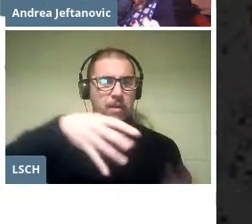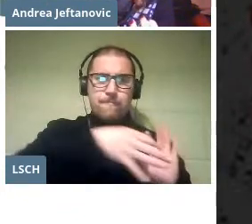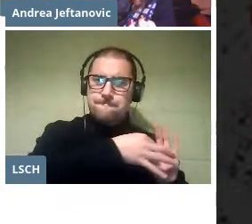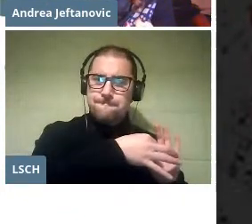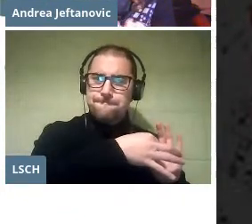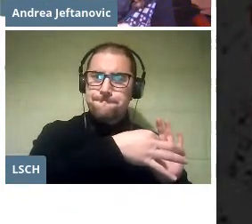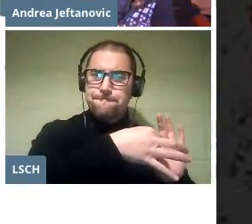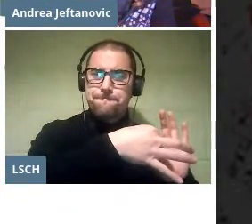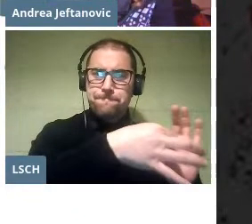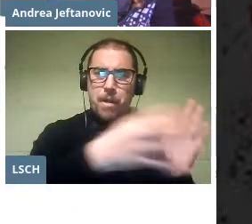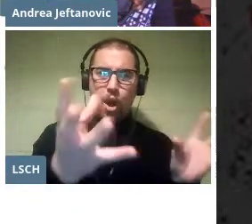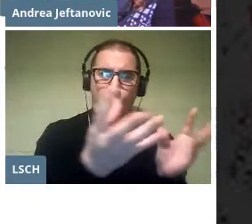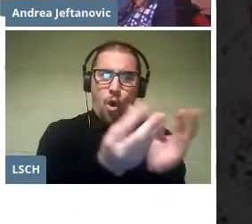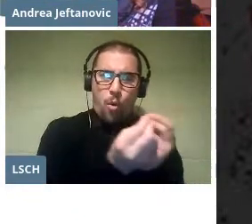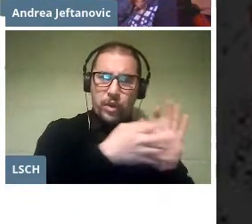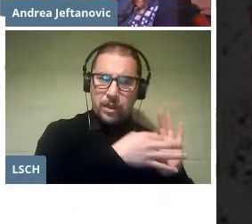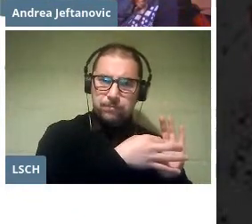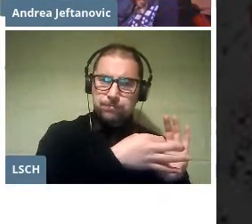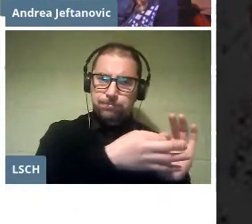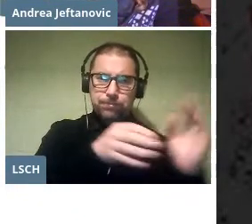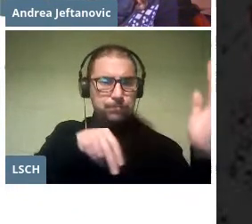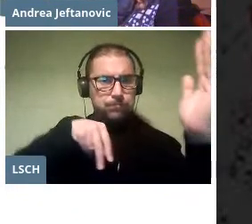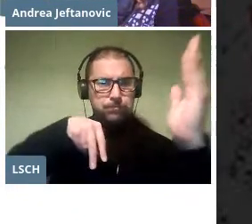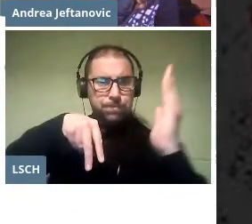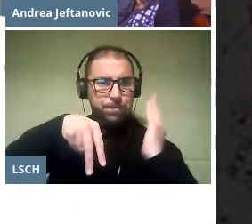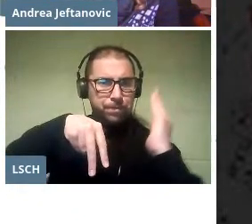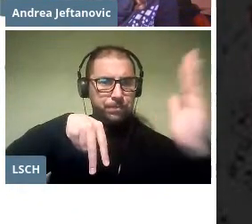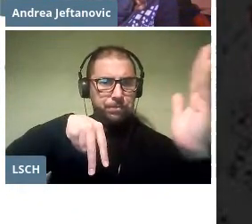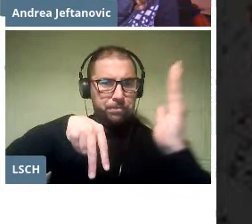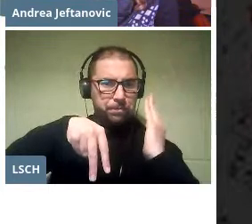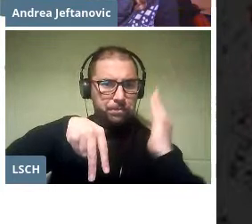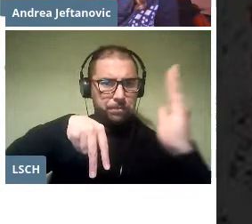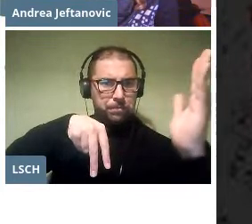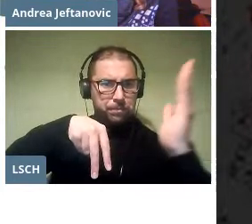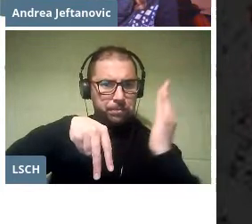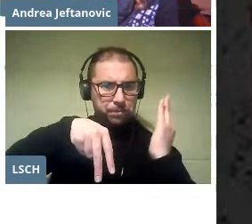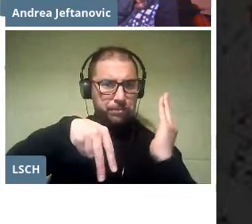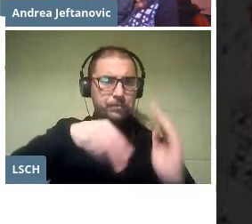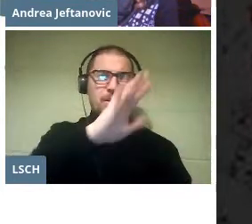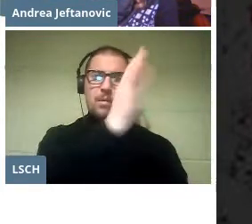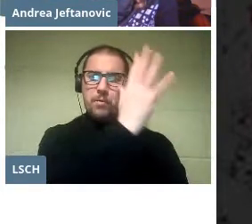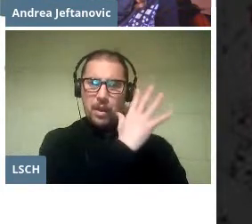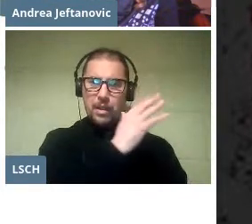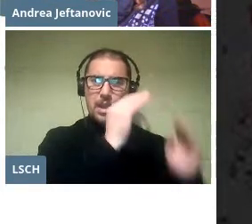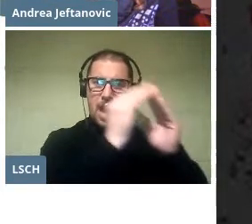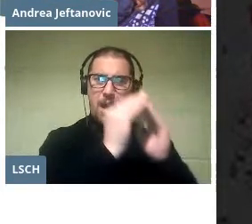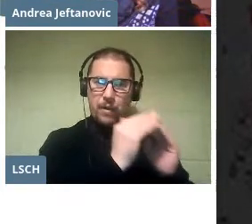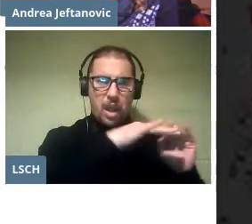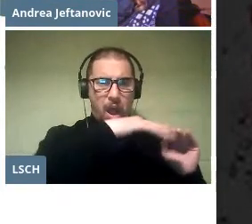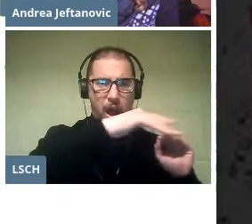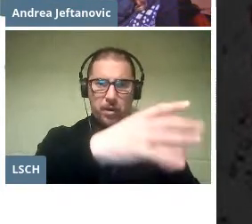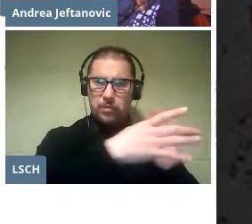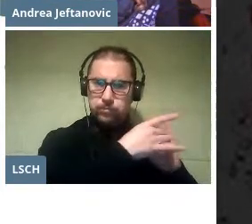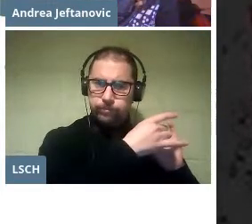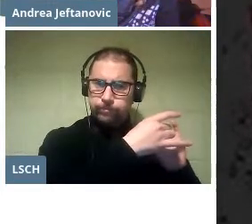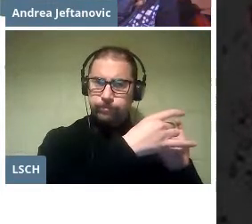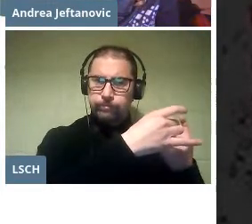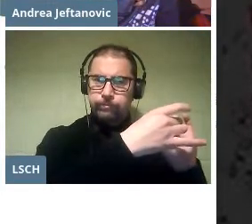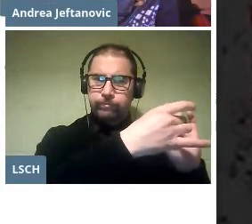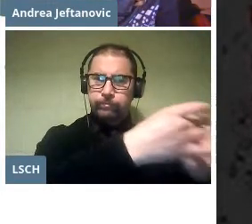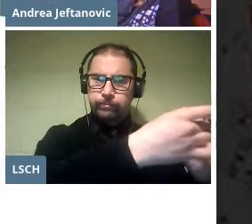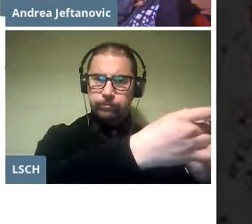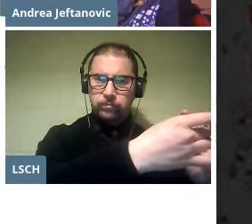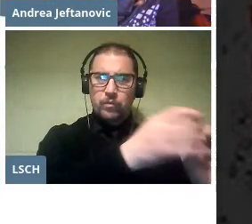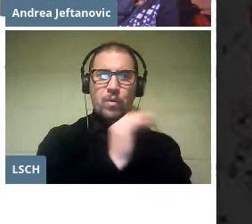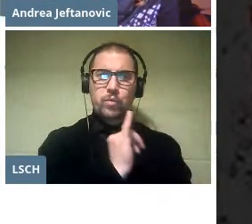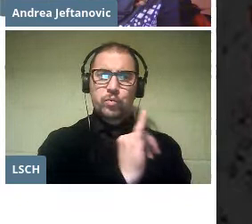momentos en una cinta de Möbius. Pies, árboles, aguas, se encadenan unos a otros en un